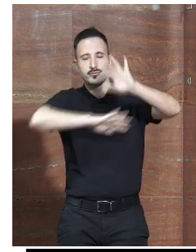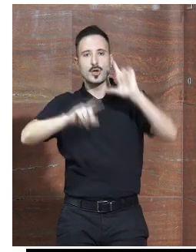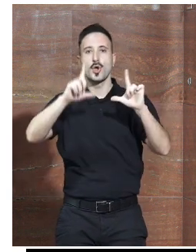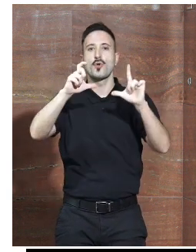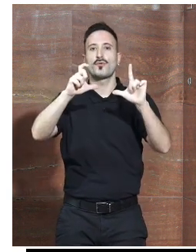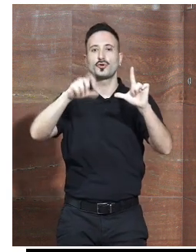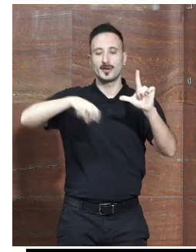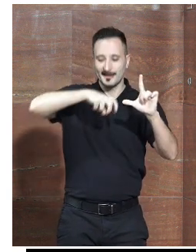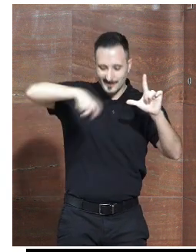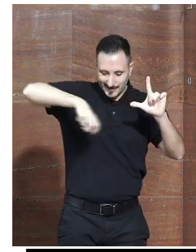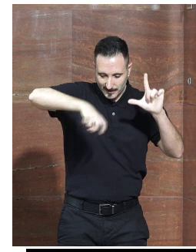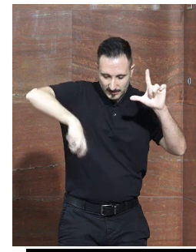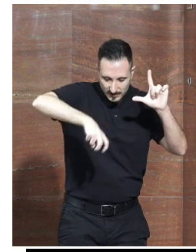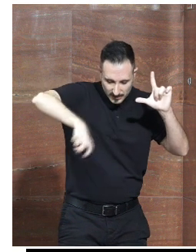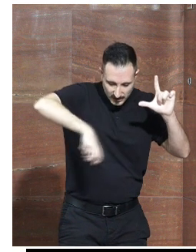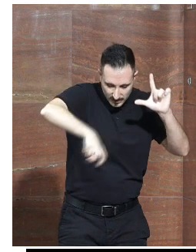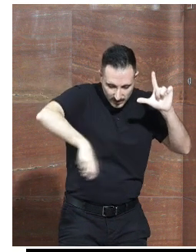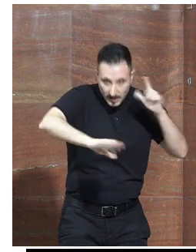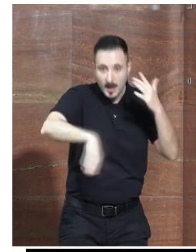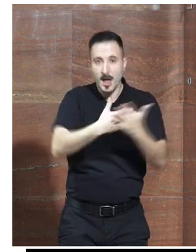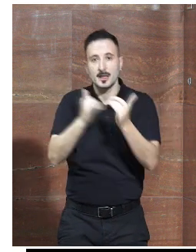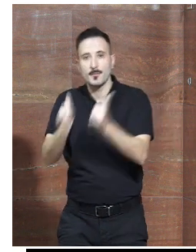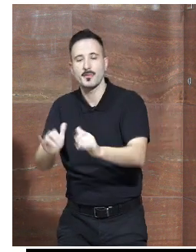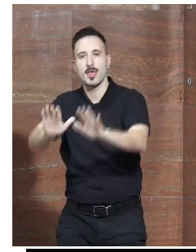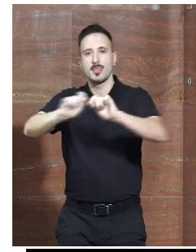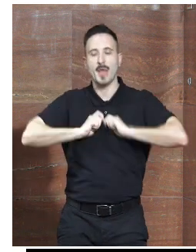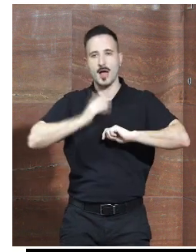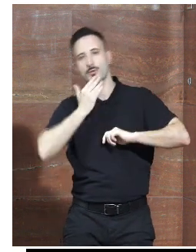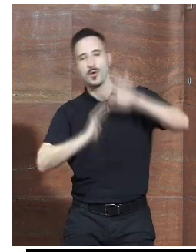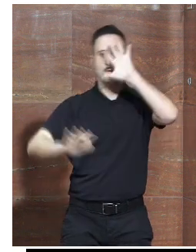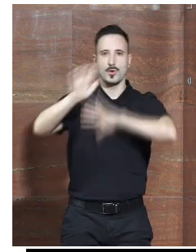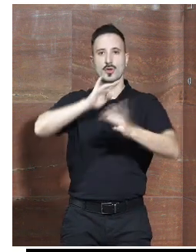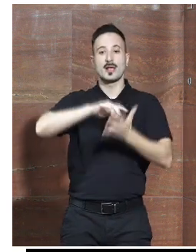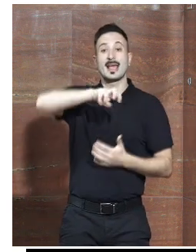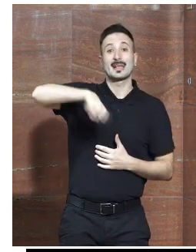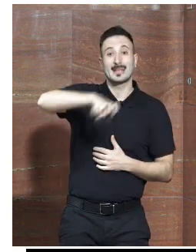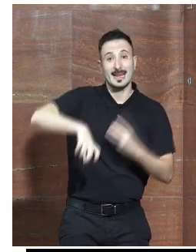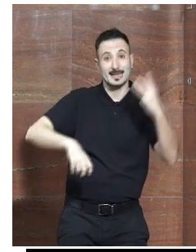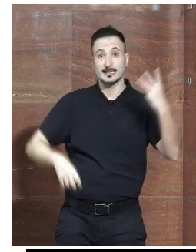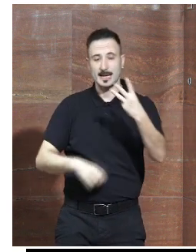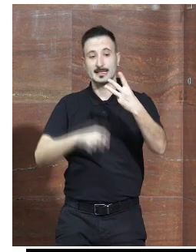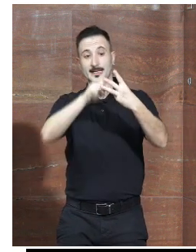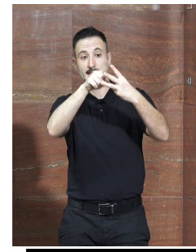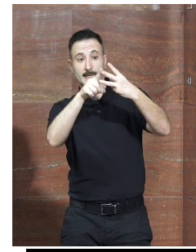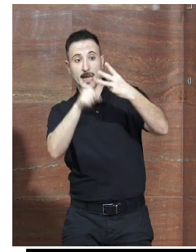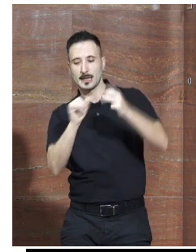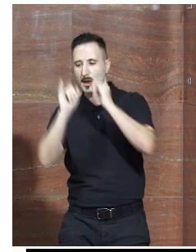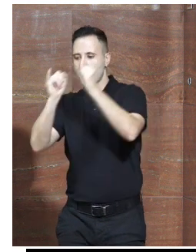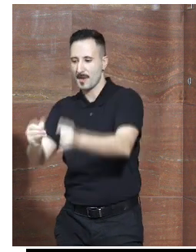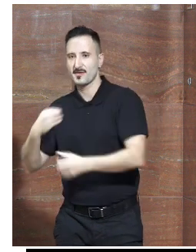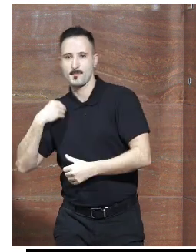un grupo de escaleras que conducen a un mismo sitio, pero aquello parece un laberinto. Son 3 escaleras que todas llegan al mismo espacio y